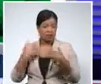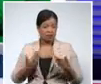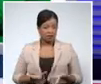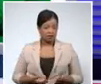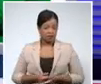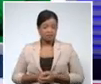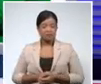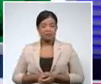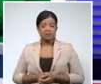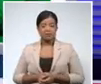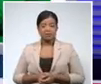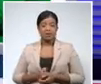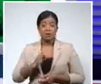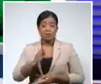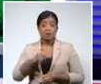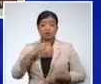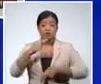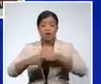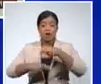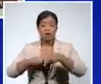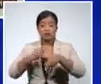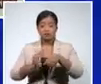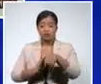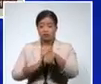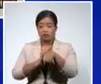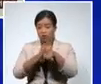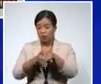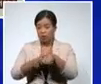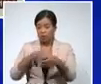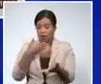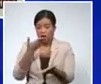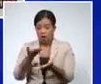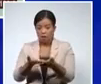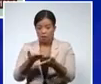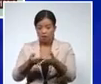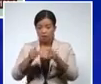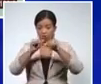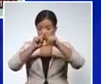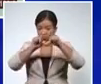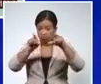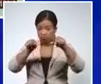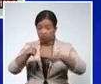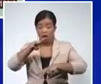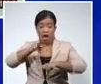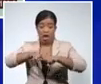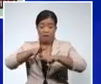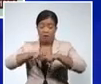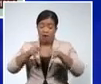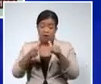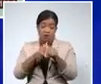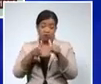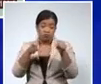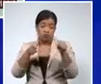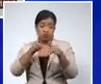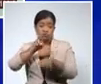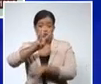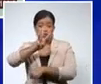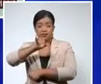se procesaron muestras de todos los territorios. La Habana con el mayor por ciento,